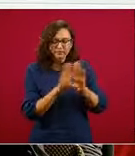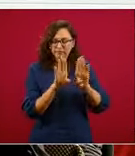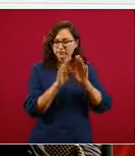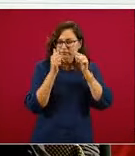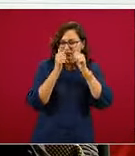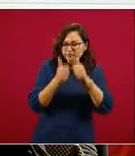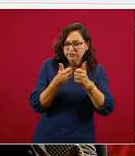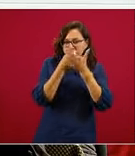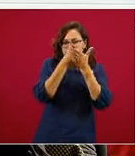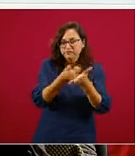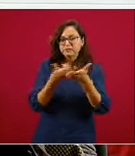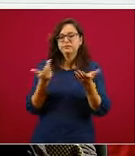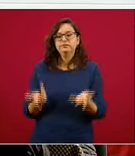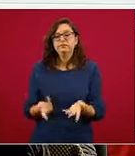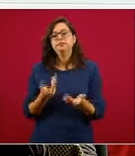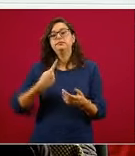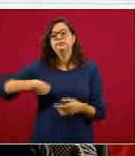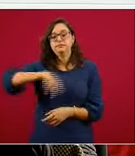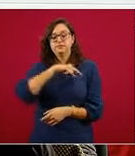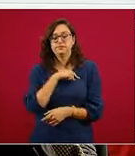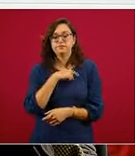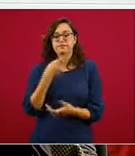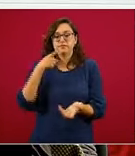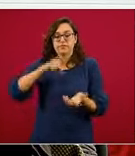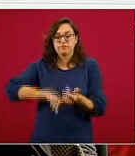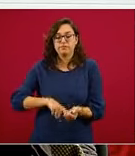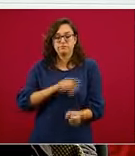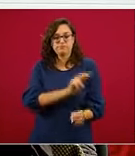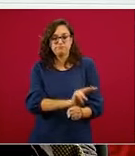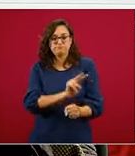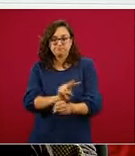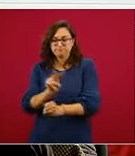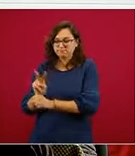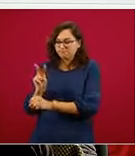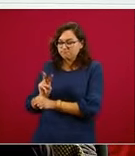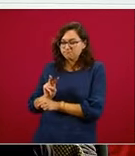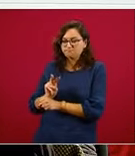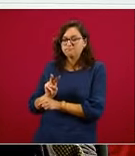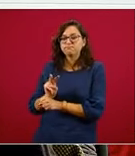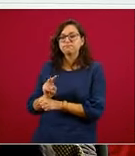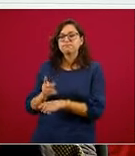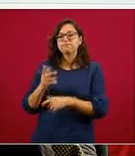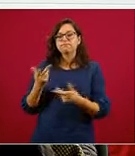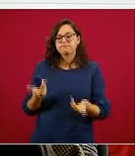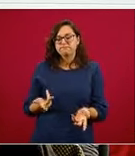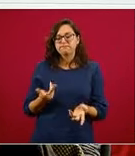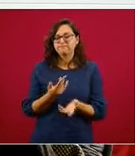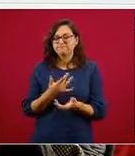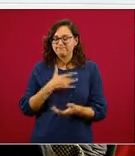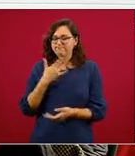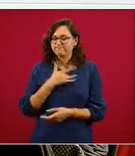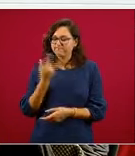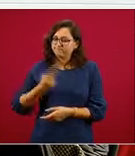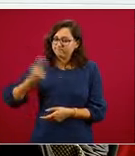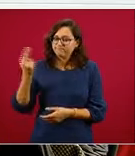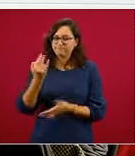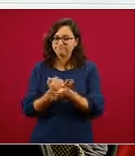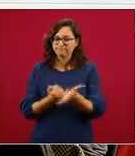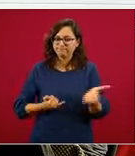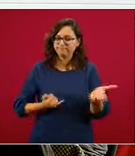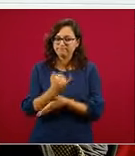territorios. Nuestro principio desde el Observatorio Mexicano de Drogas es que tengamos decisiones basadas en